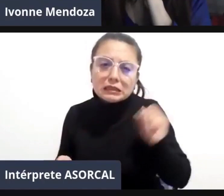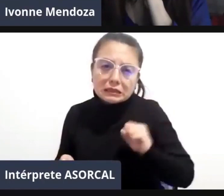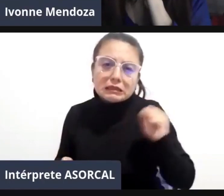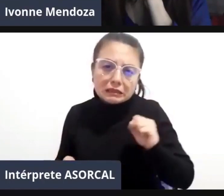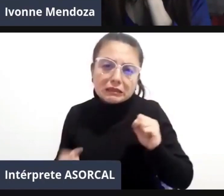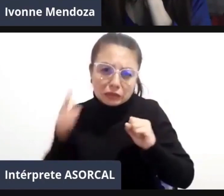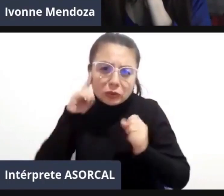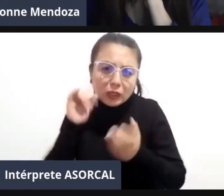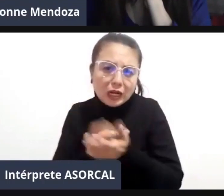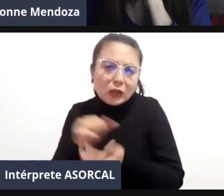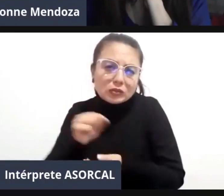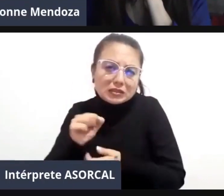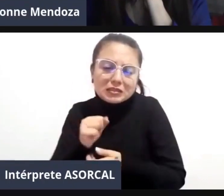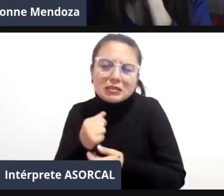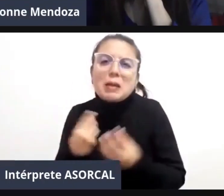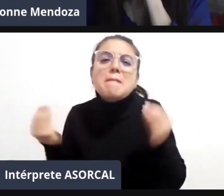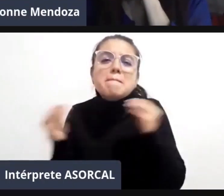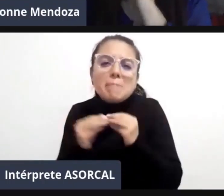de esto que he dicho hasta ahora.